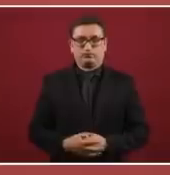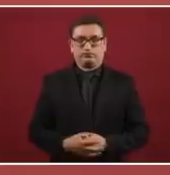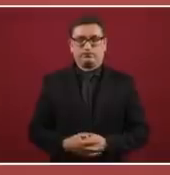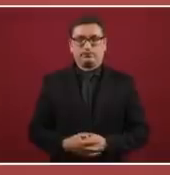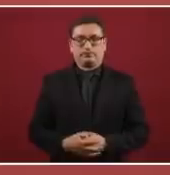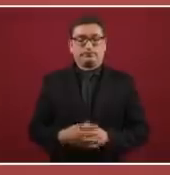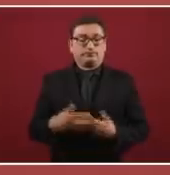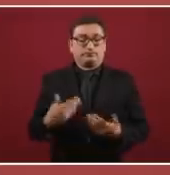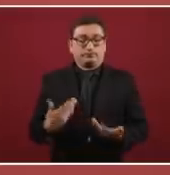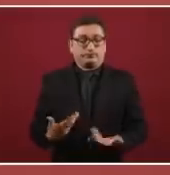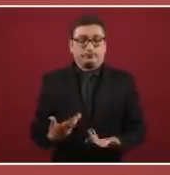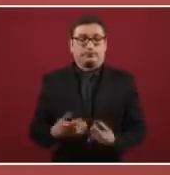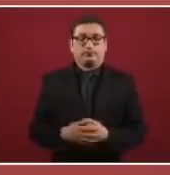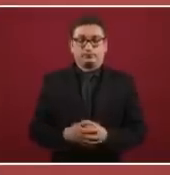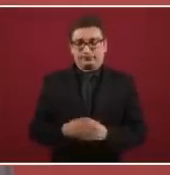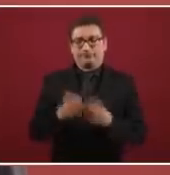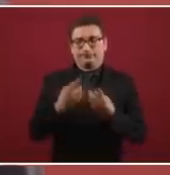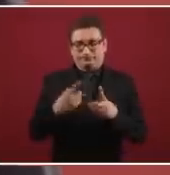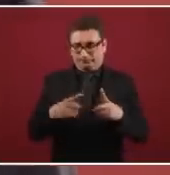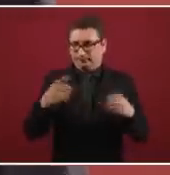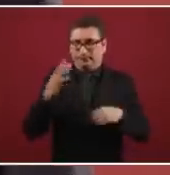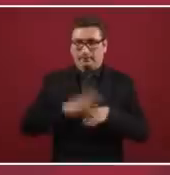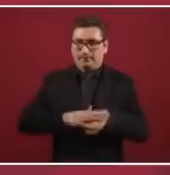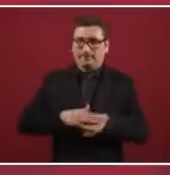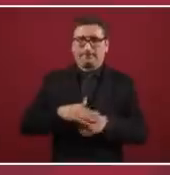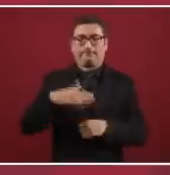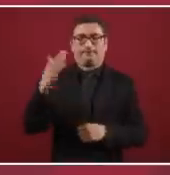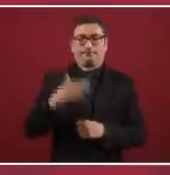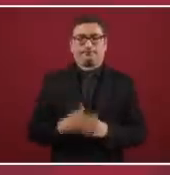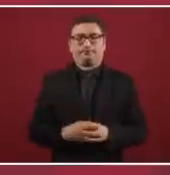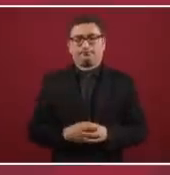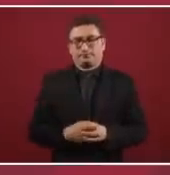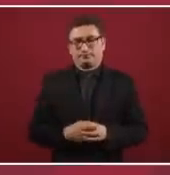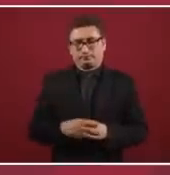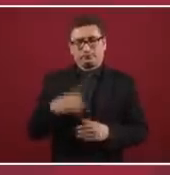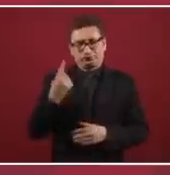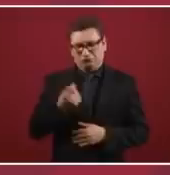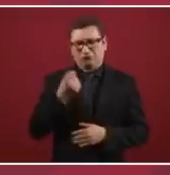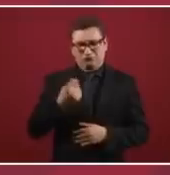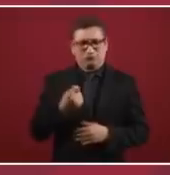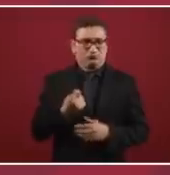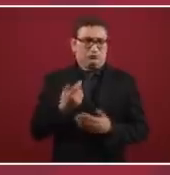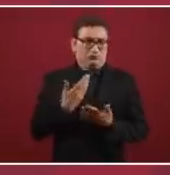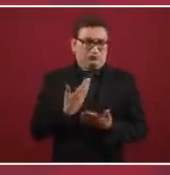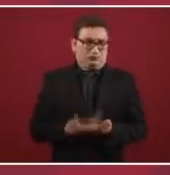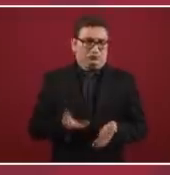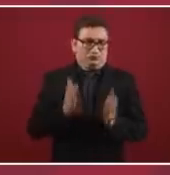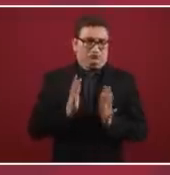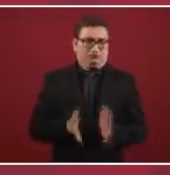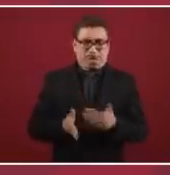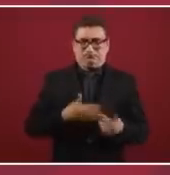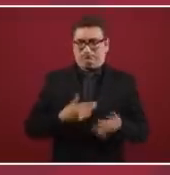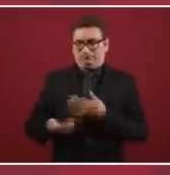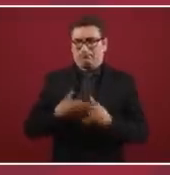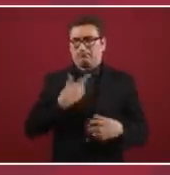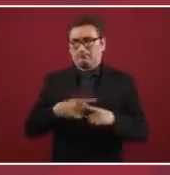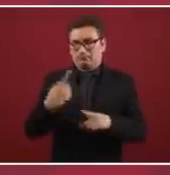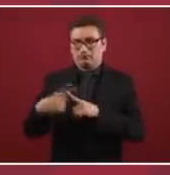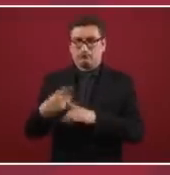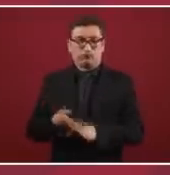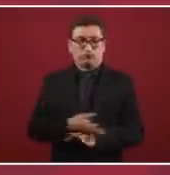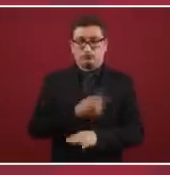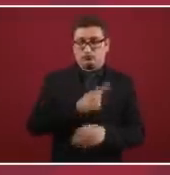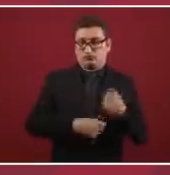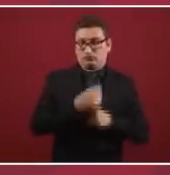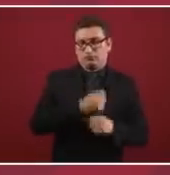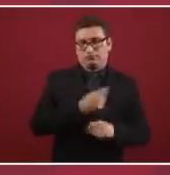Entonces, hay más desarrollo tecnológico, ¿sí?, ahora que el que había el año pasado